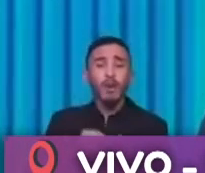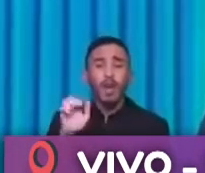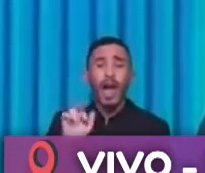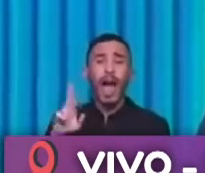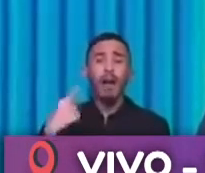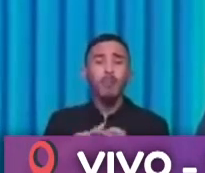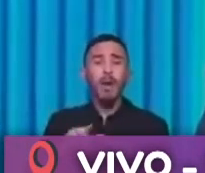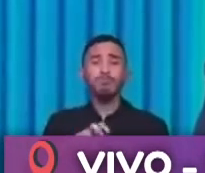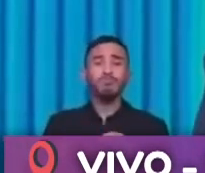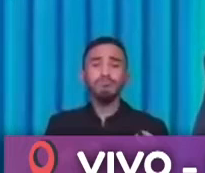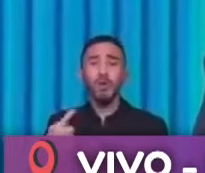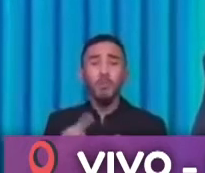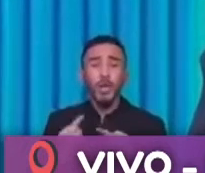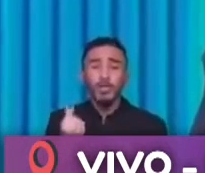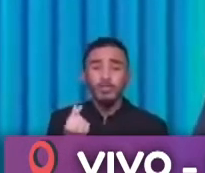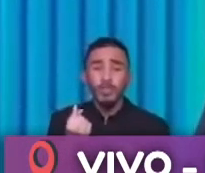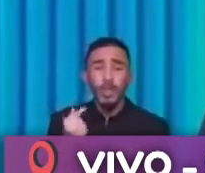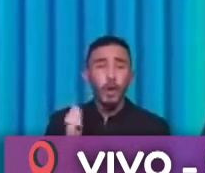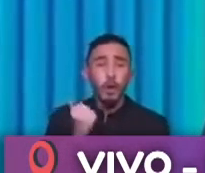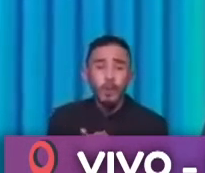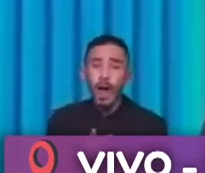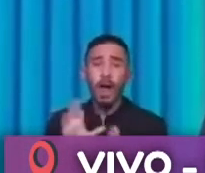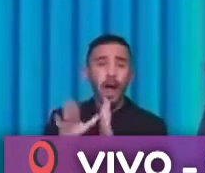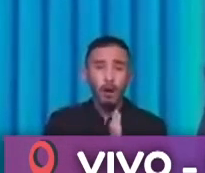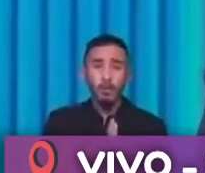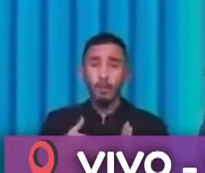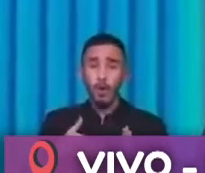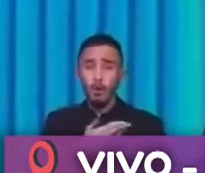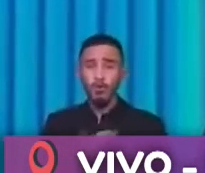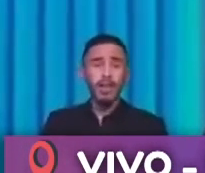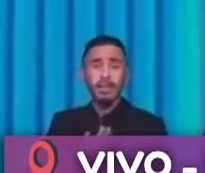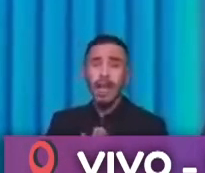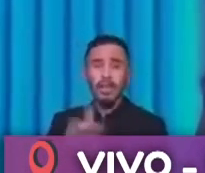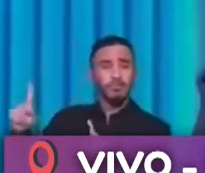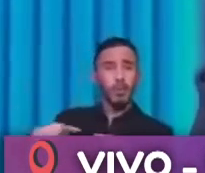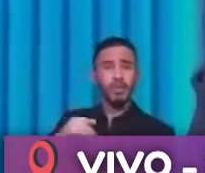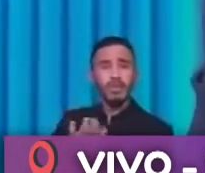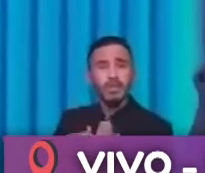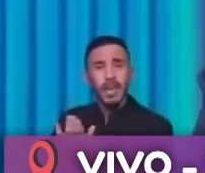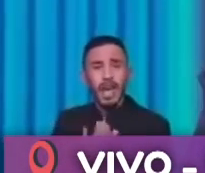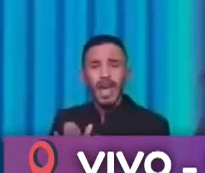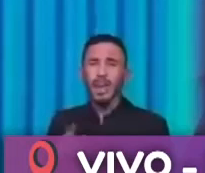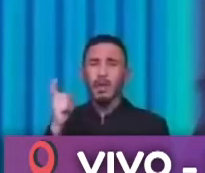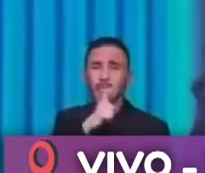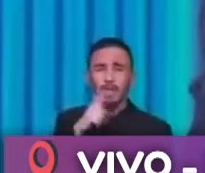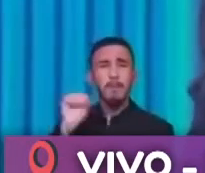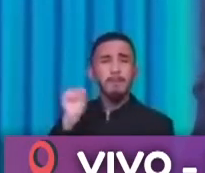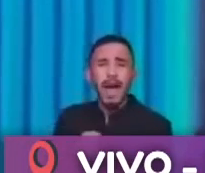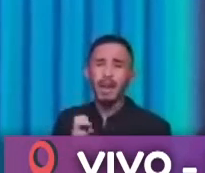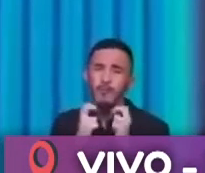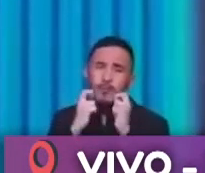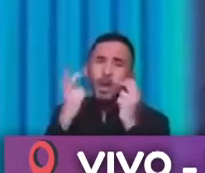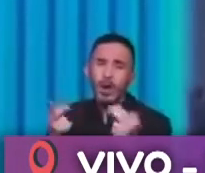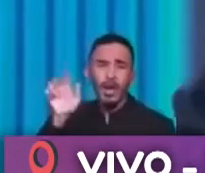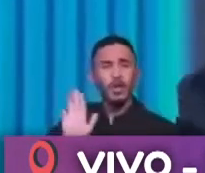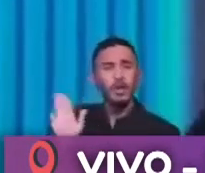Dilma Rousseff, la que sucedió a Lula da Silva en la presidencia, fuera destituida, acusada de delitos también.